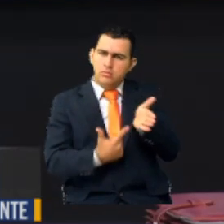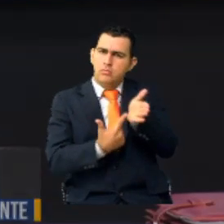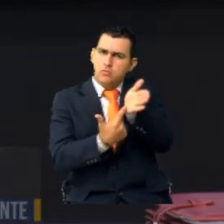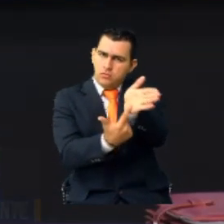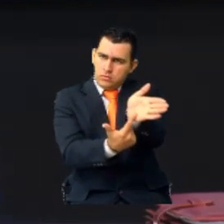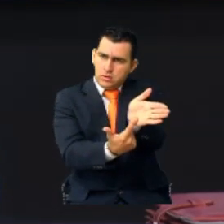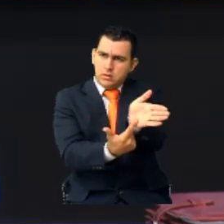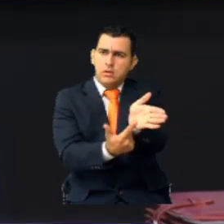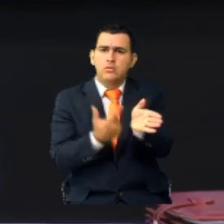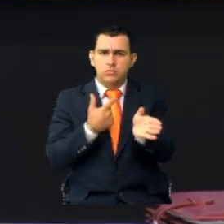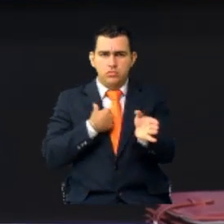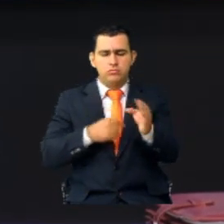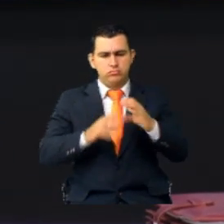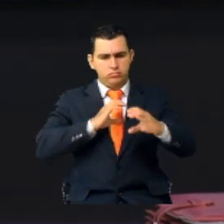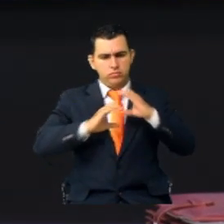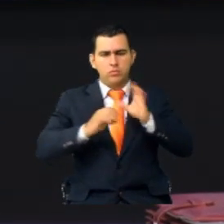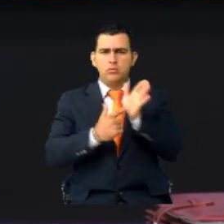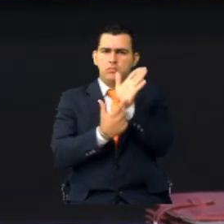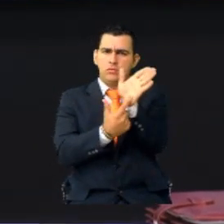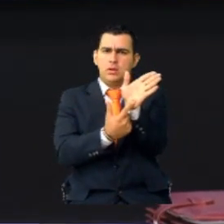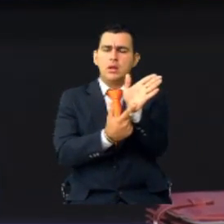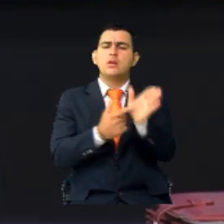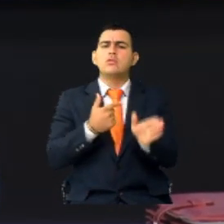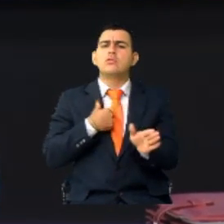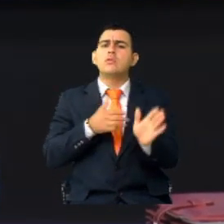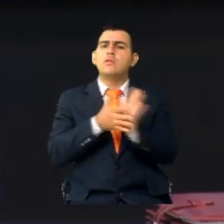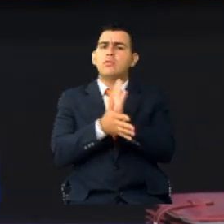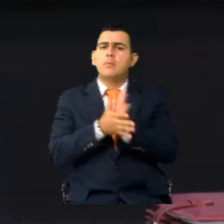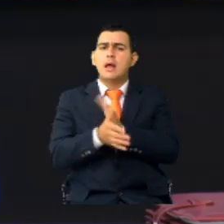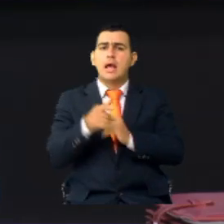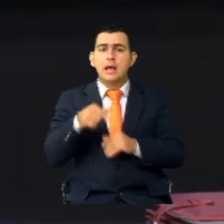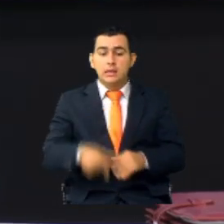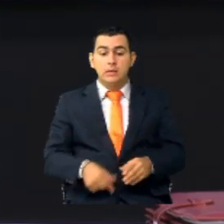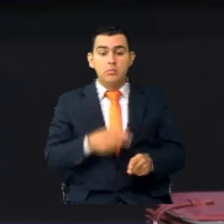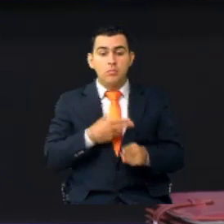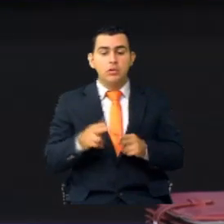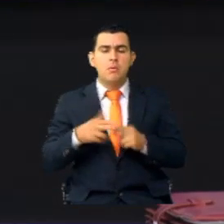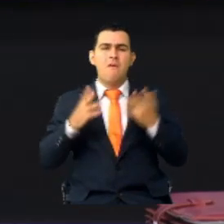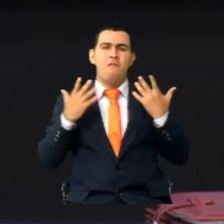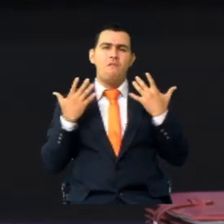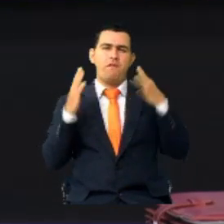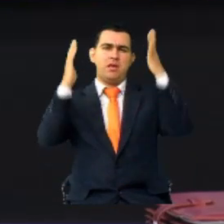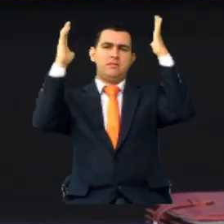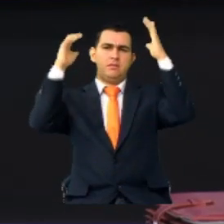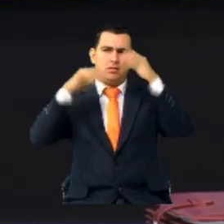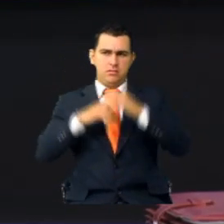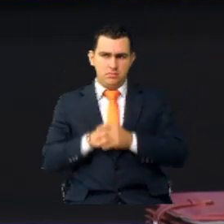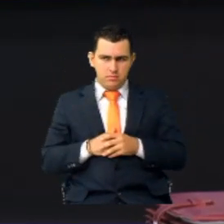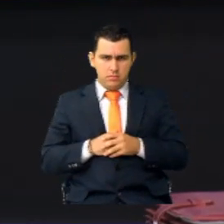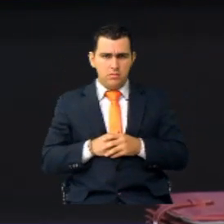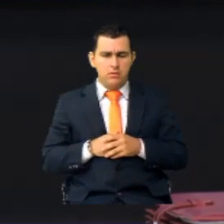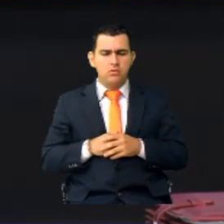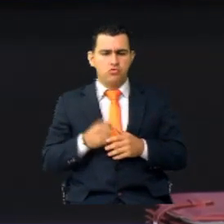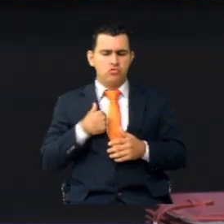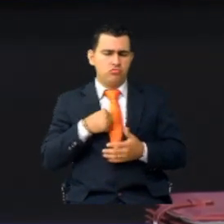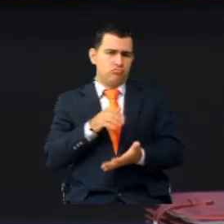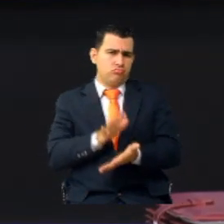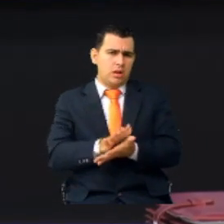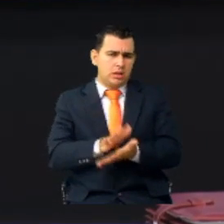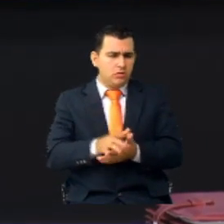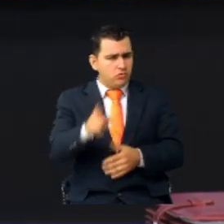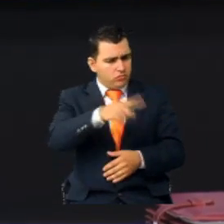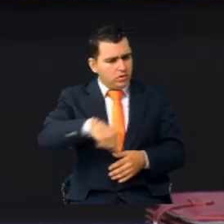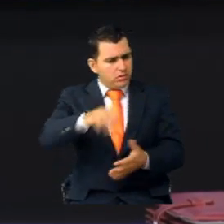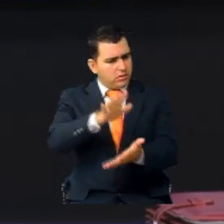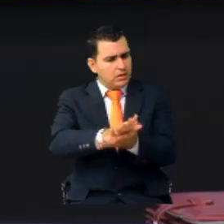los medios de comunicación. Es decir, a mi ciudad, esa será una fiesta democrática. Exijan ustedes tranquilamente. Ustedes ven, como decía el